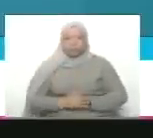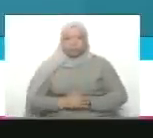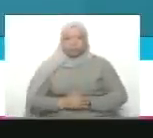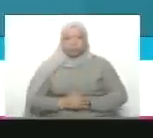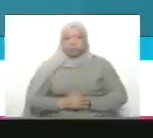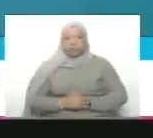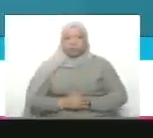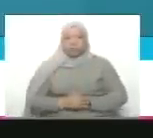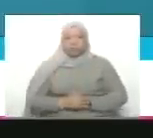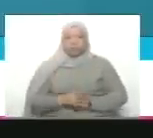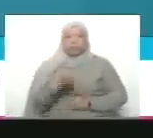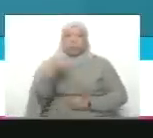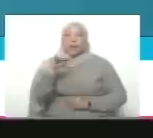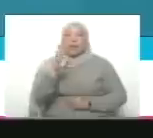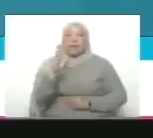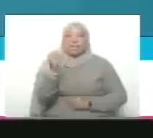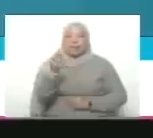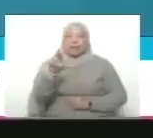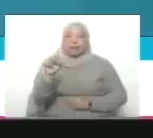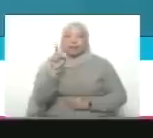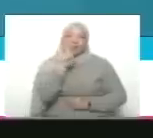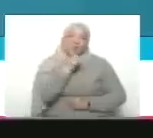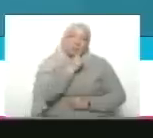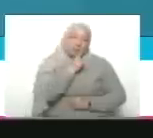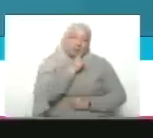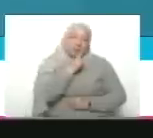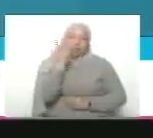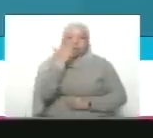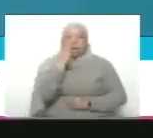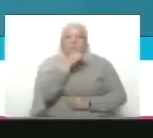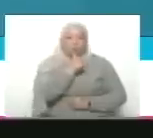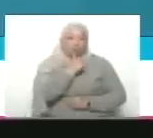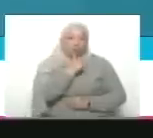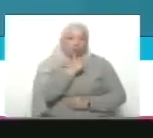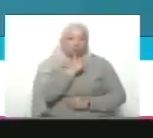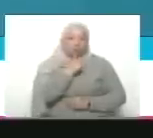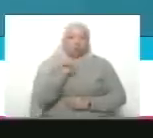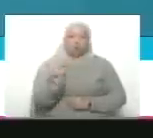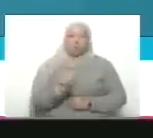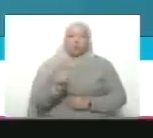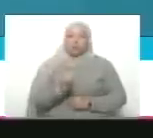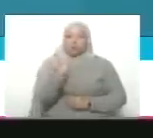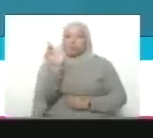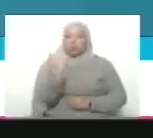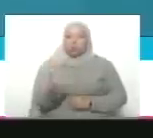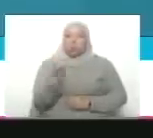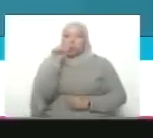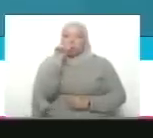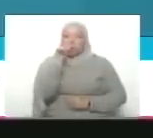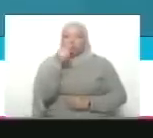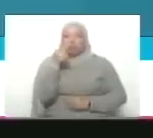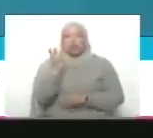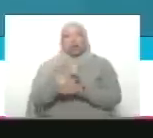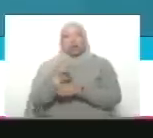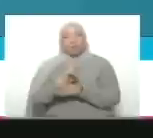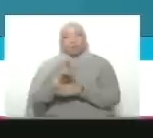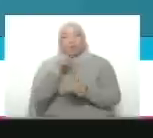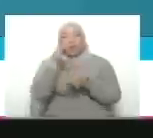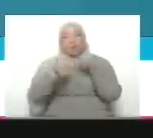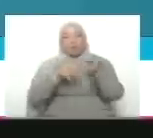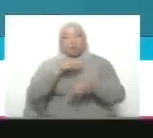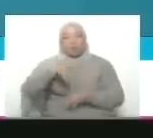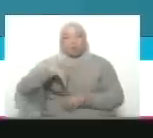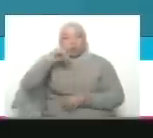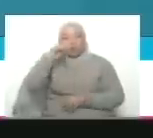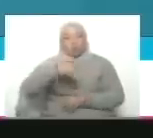ahan baram y de Venezuela Zacarías García Ernesto converso explícale